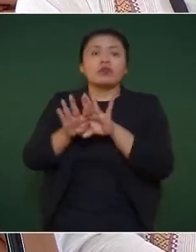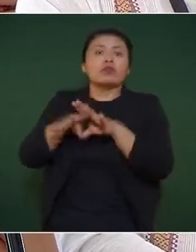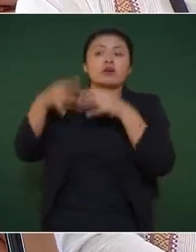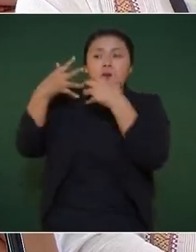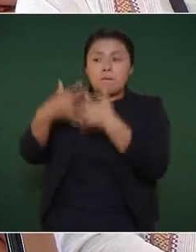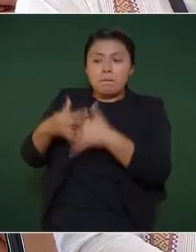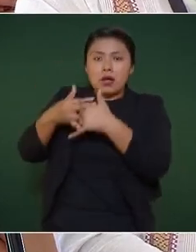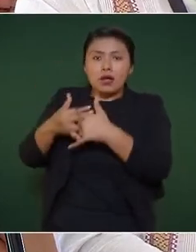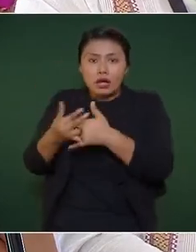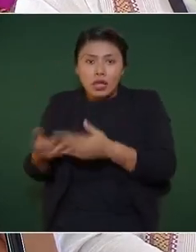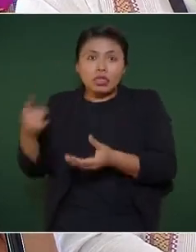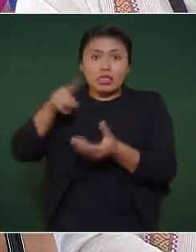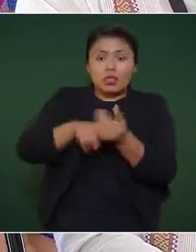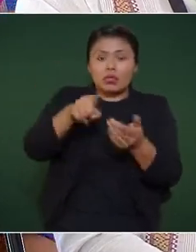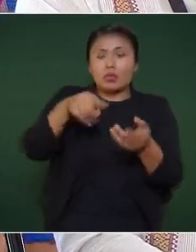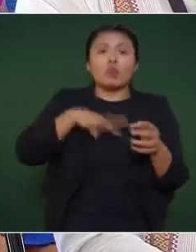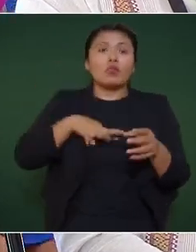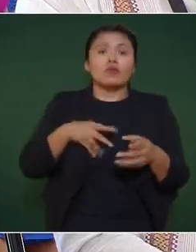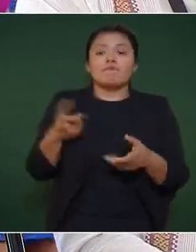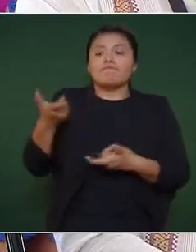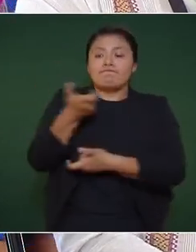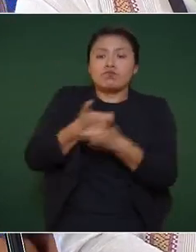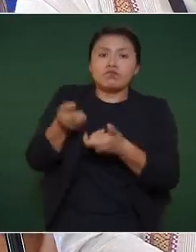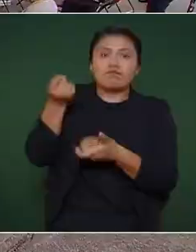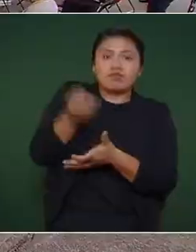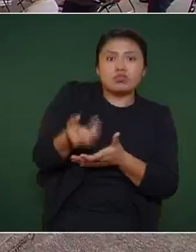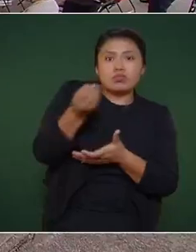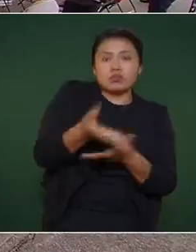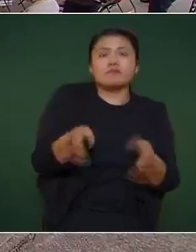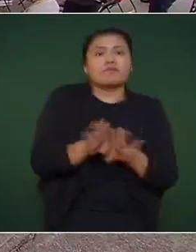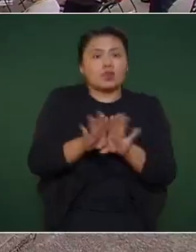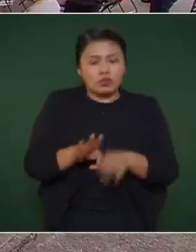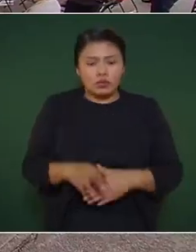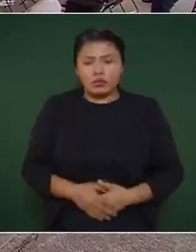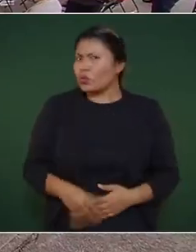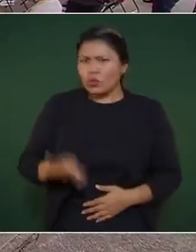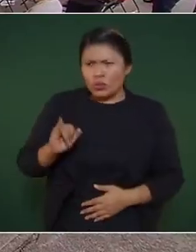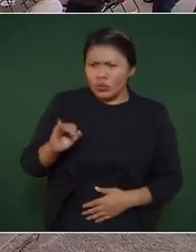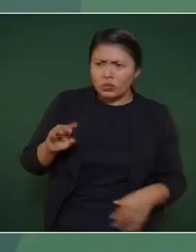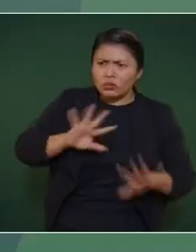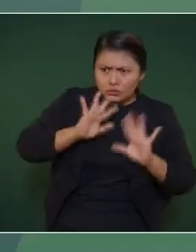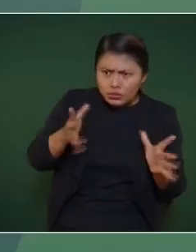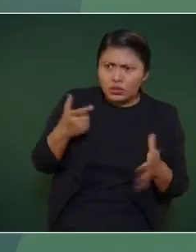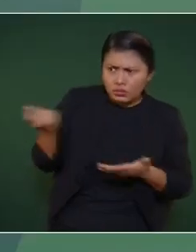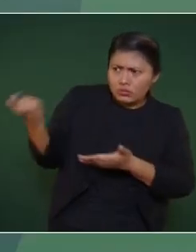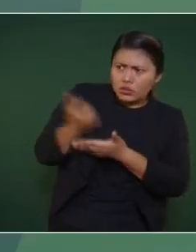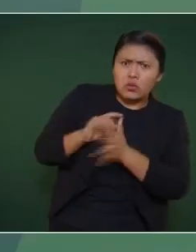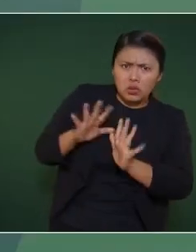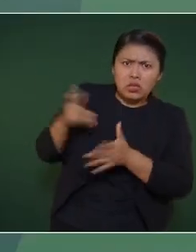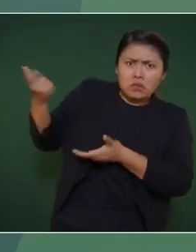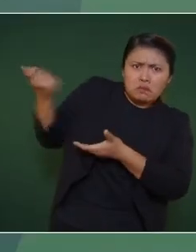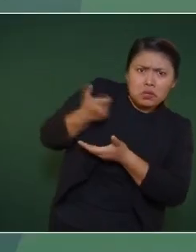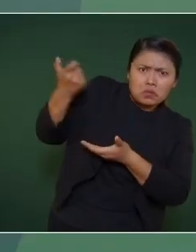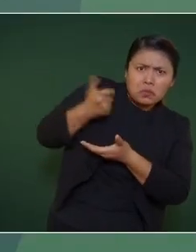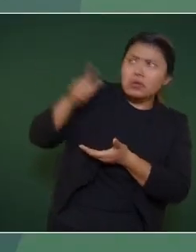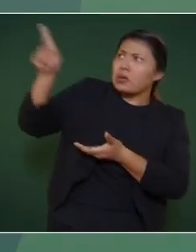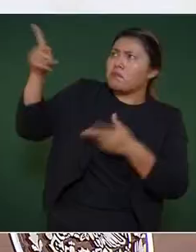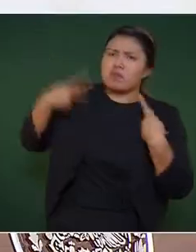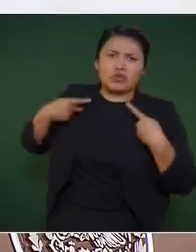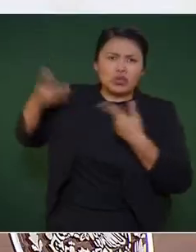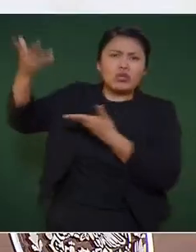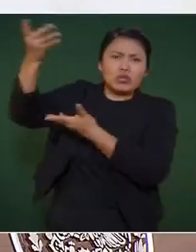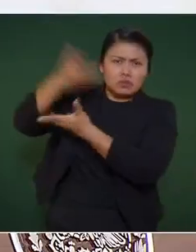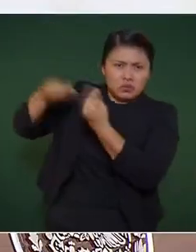que haya inversiones que finalmente no puedan llegar, ¿no? No, pero es que han llegado. Vuelvo a insistir, o sea, están